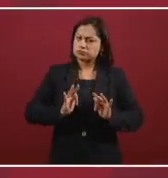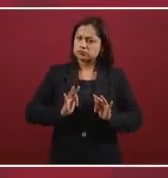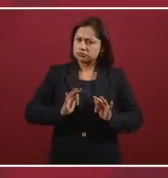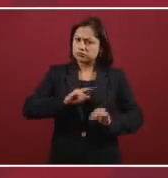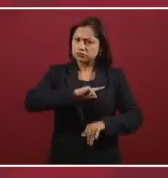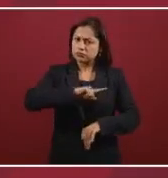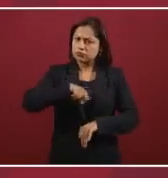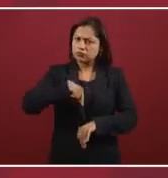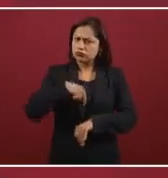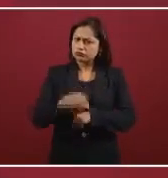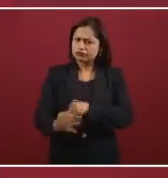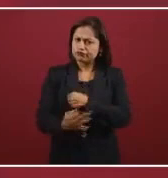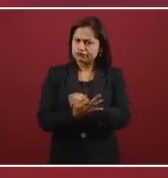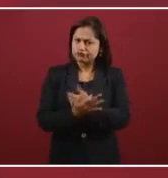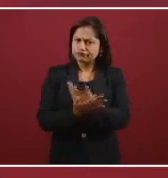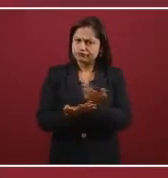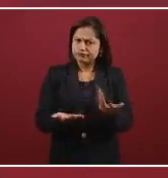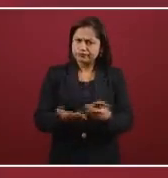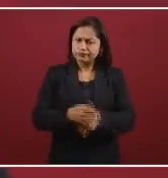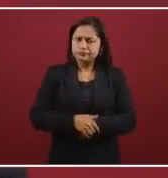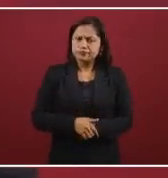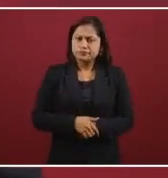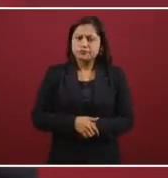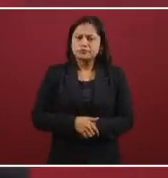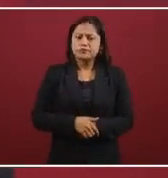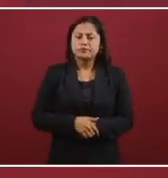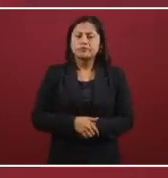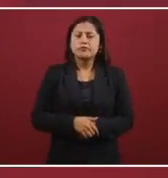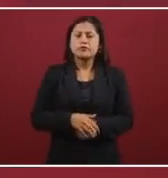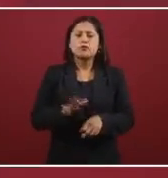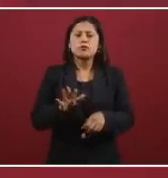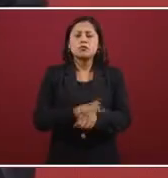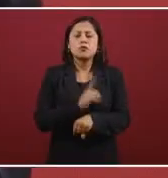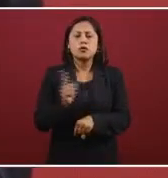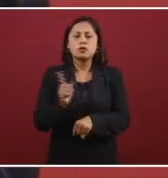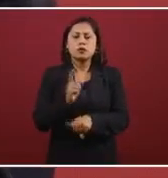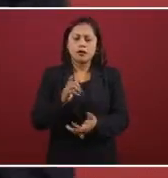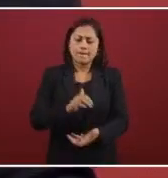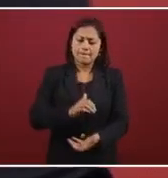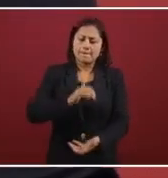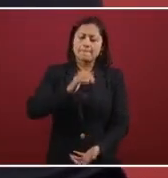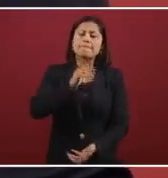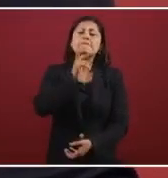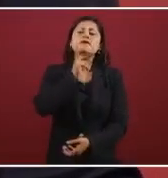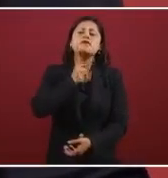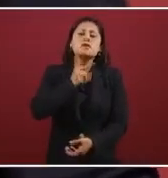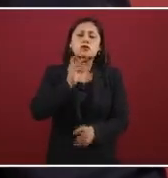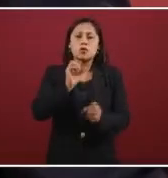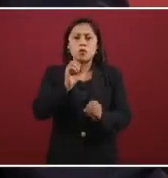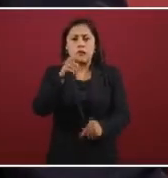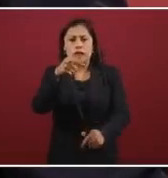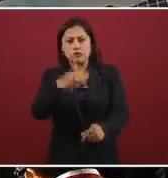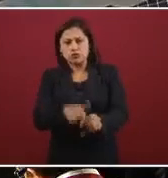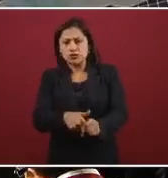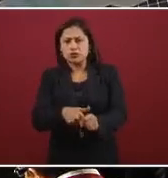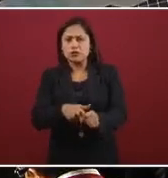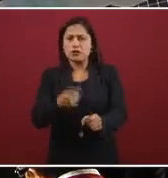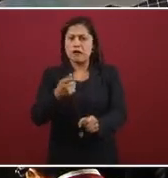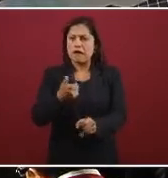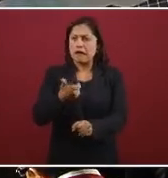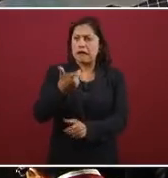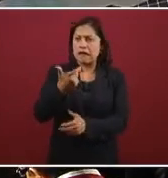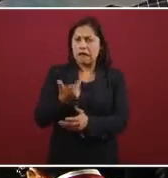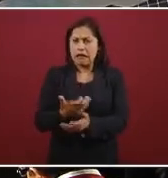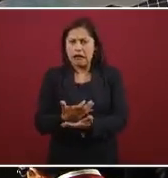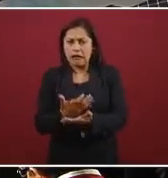que no van a haber variaciones de precios en las gasolinas, que vamos a seguir